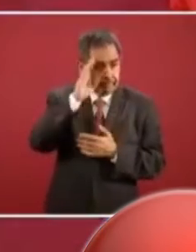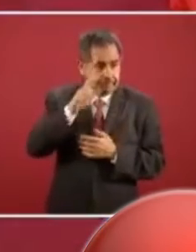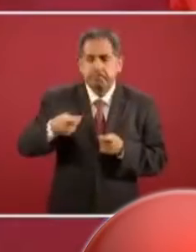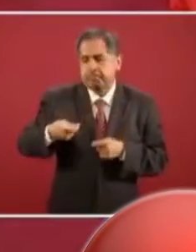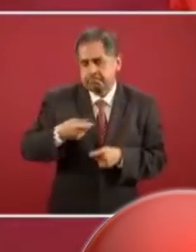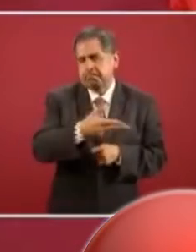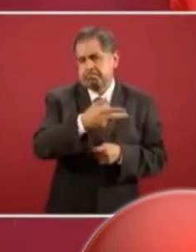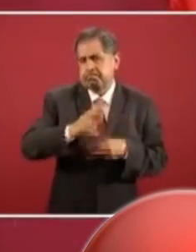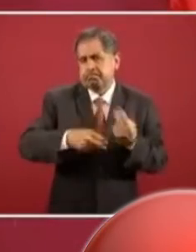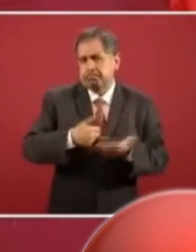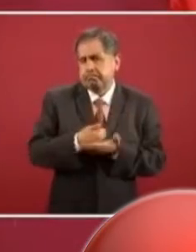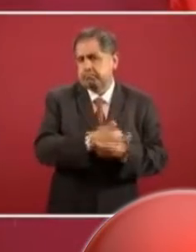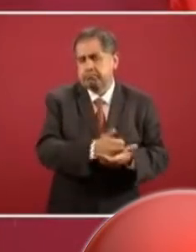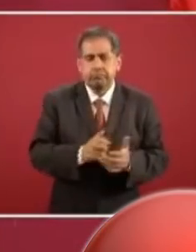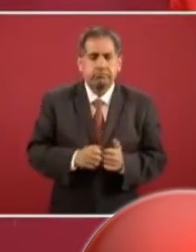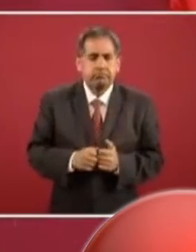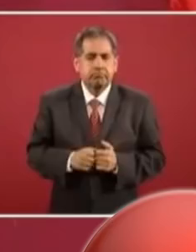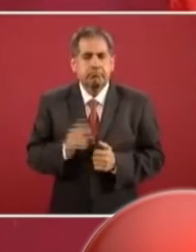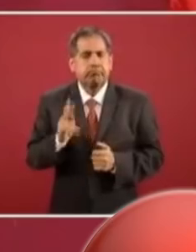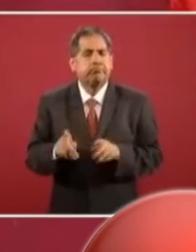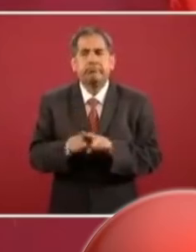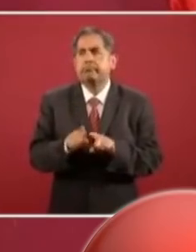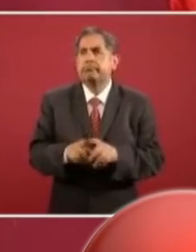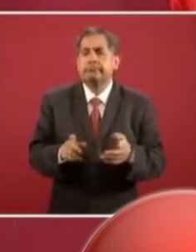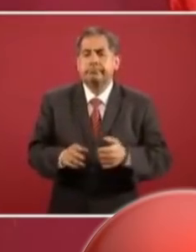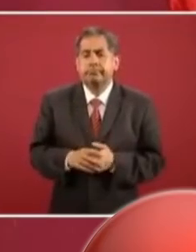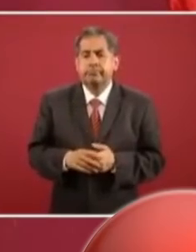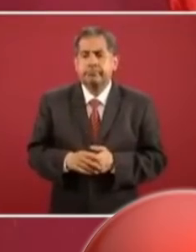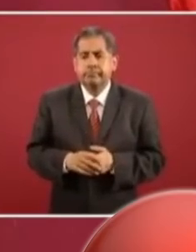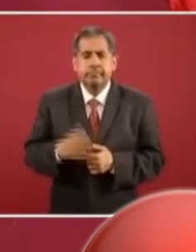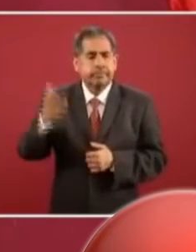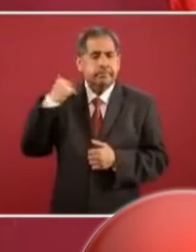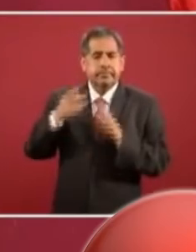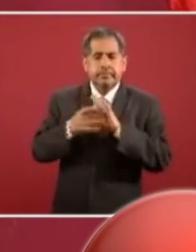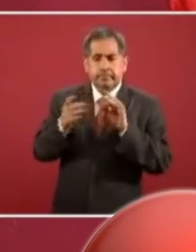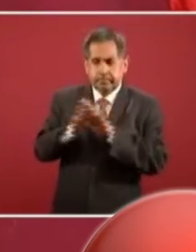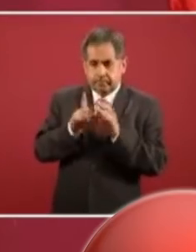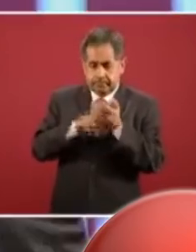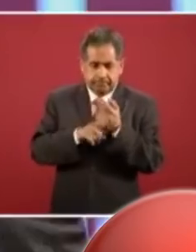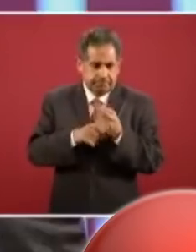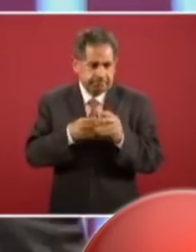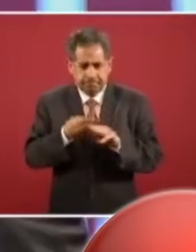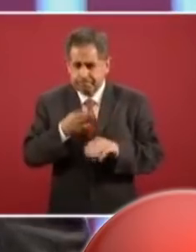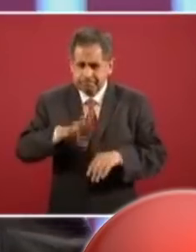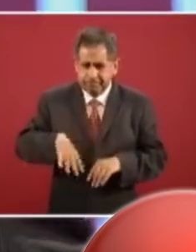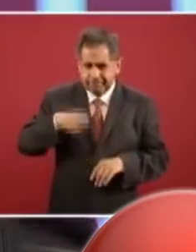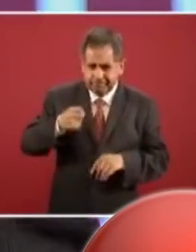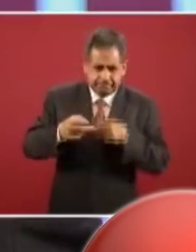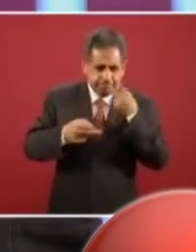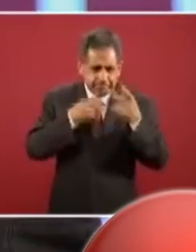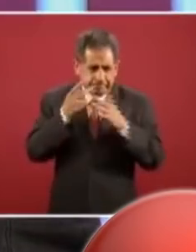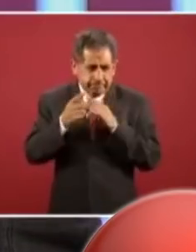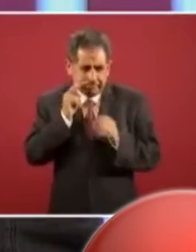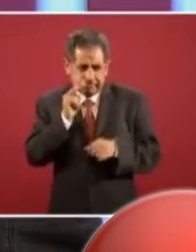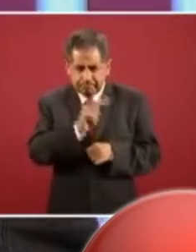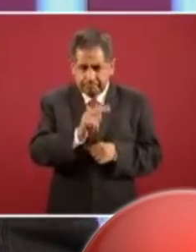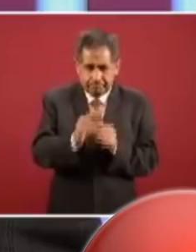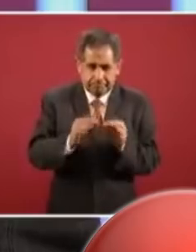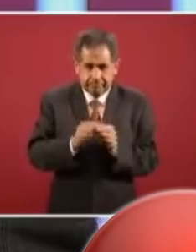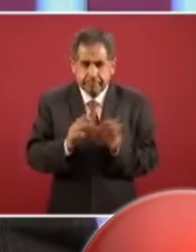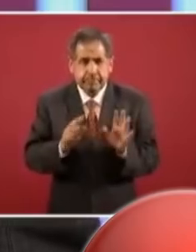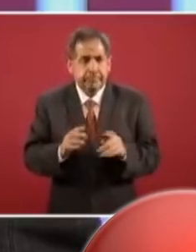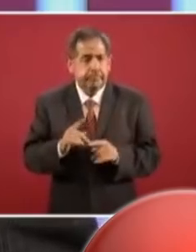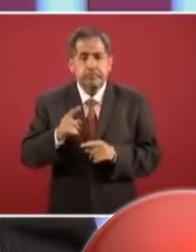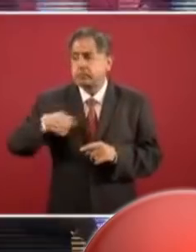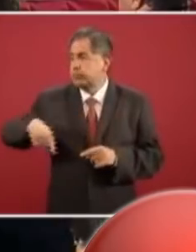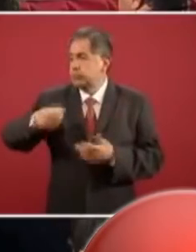desastre. Estamos, como lo han comentado, haciendo un esfuerzo muy importante por observar que la